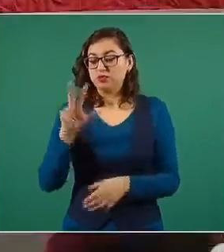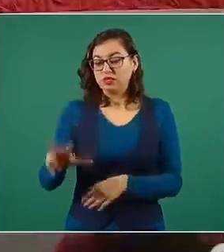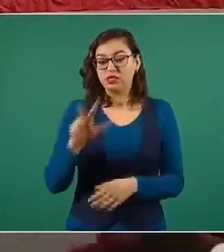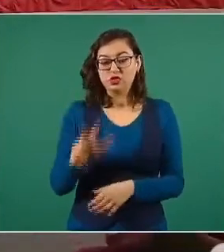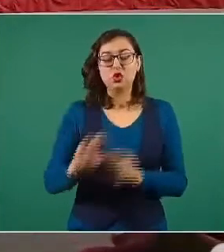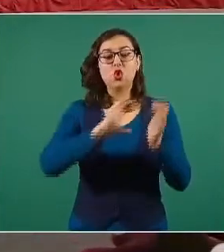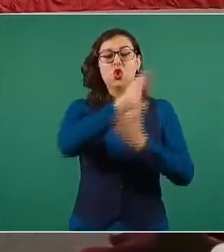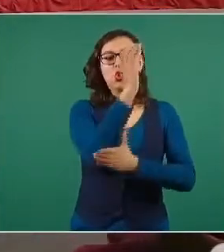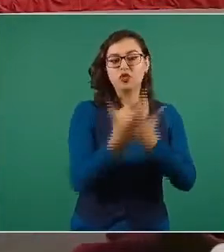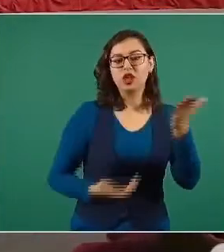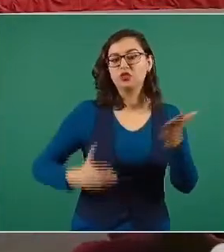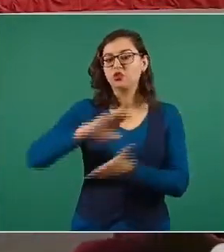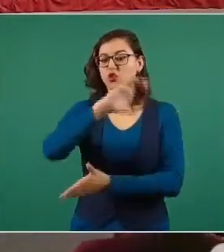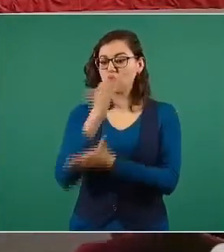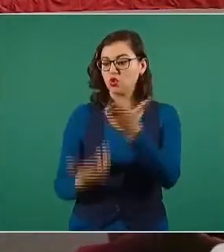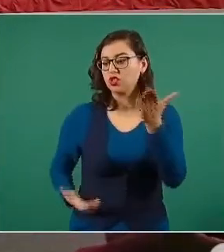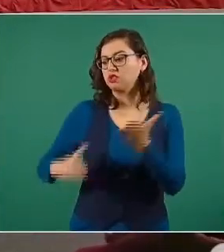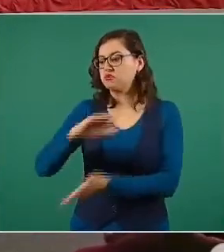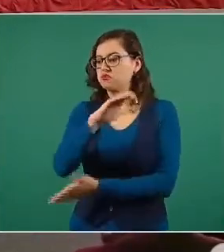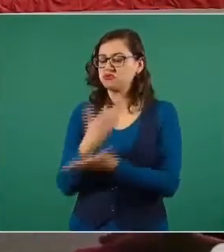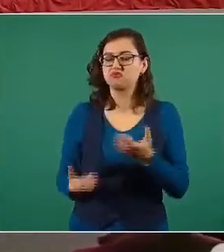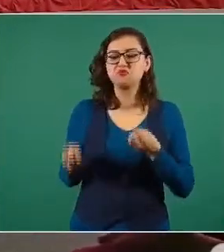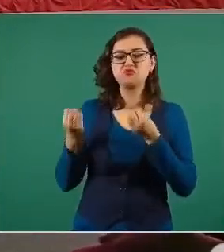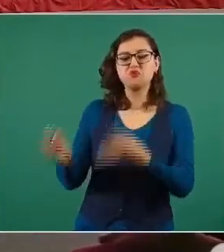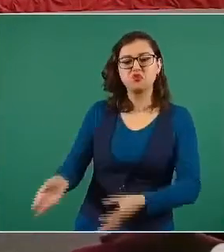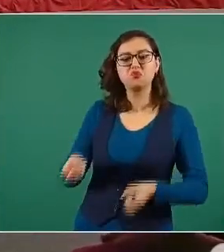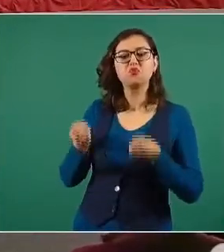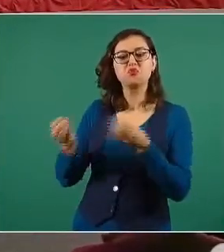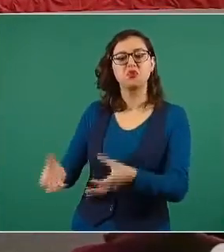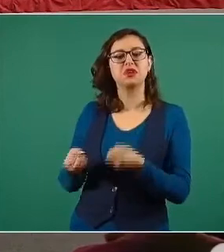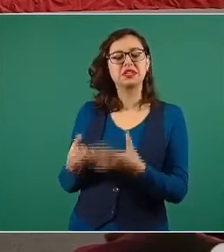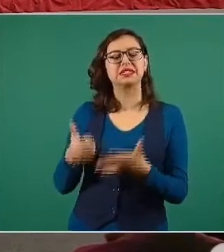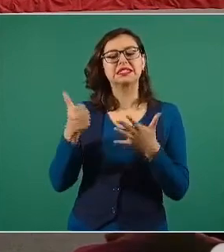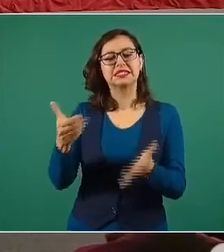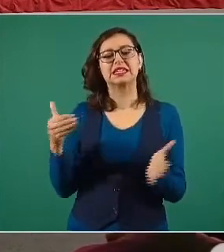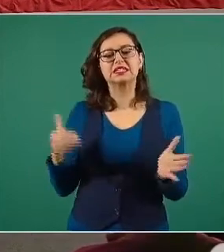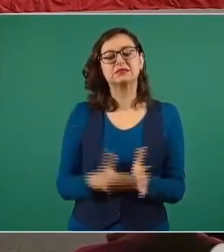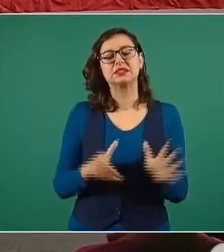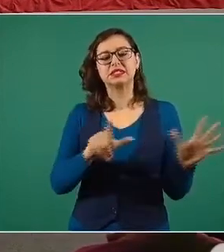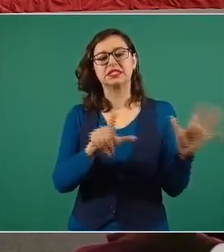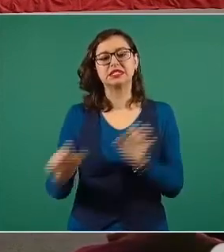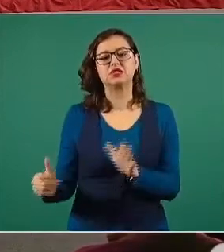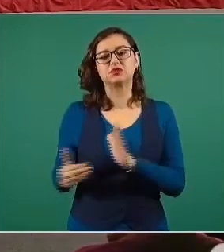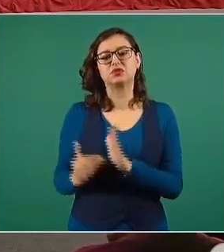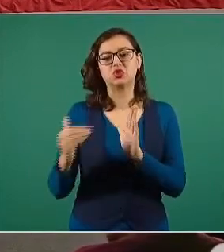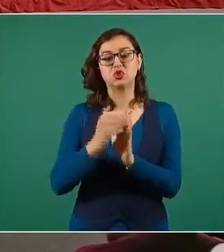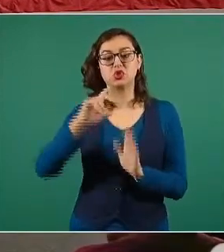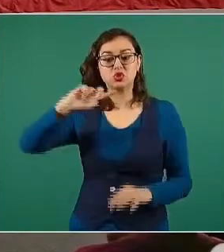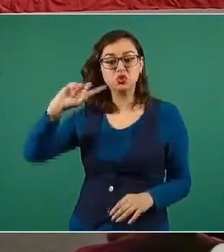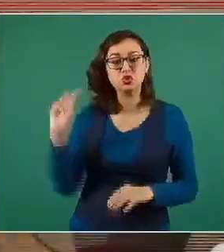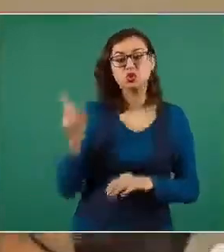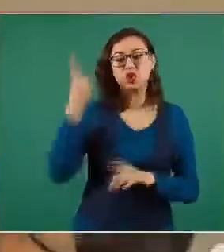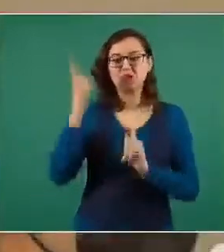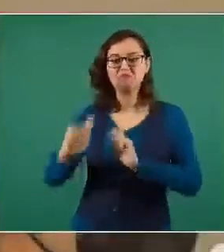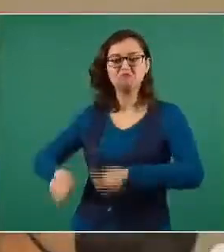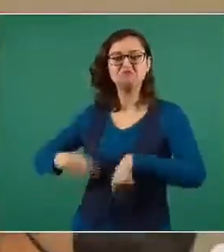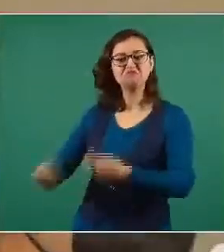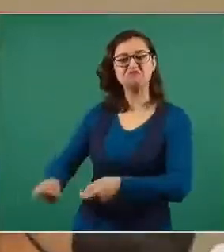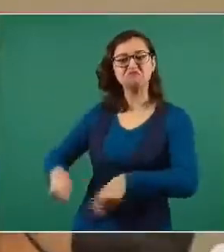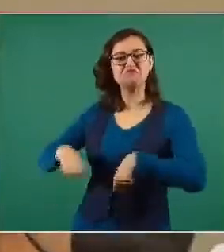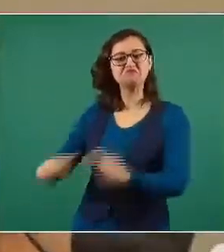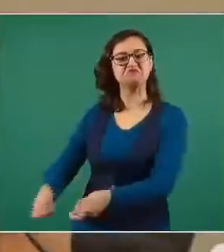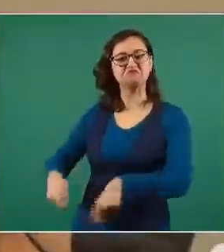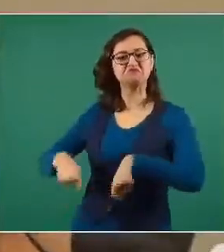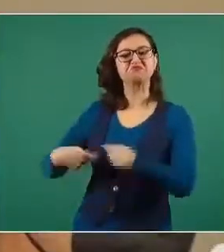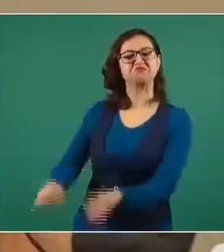públicos en México por una cantidad estimada de 6.766 millones de dólares. Le pregunto, señor presidente, ¿qué